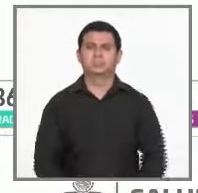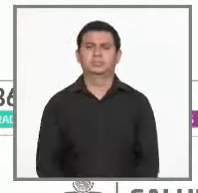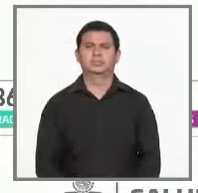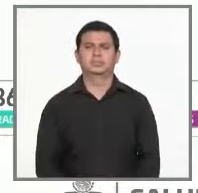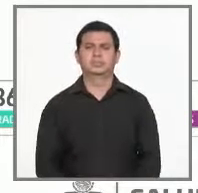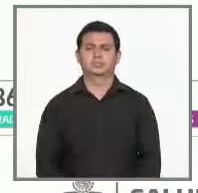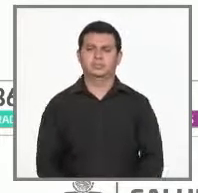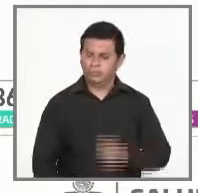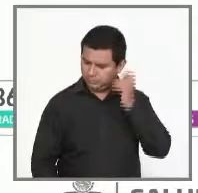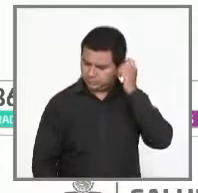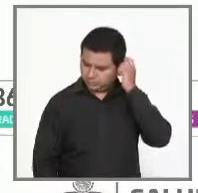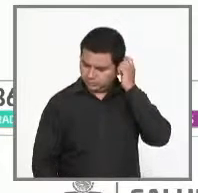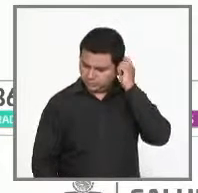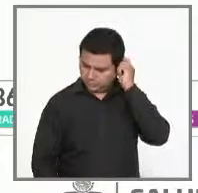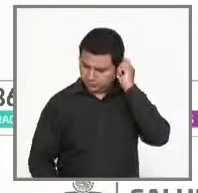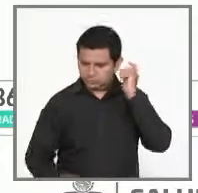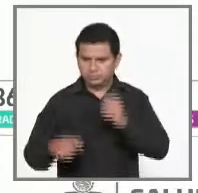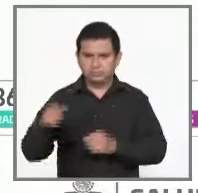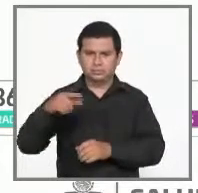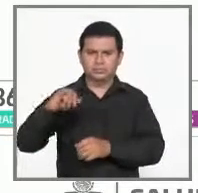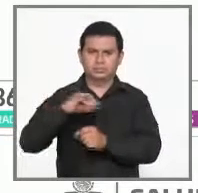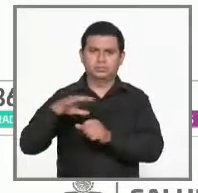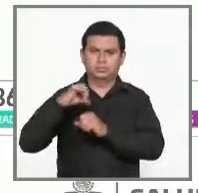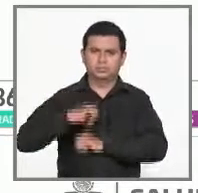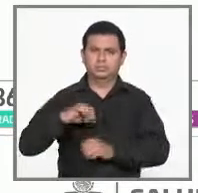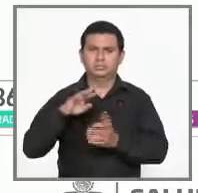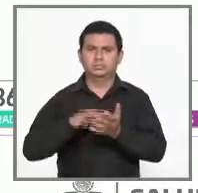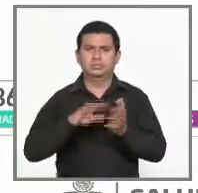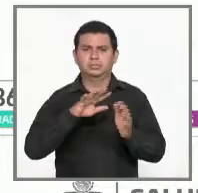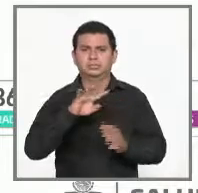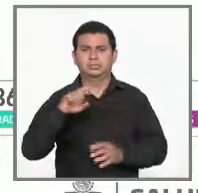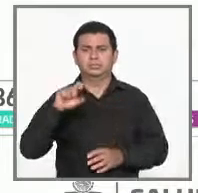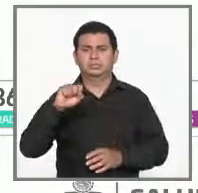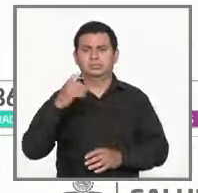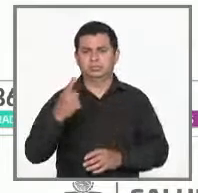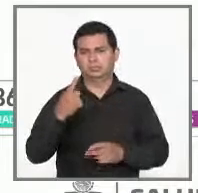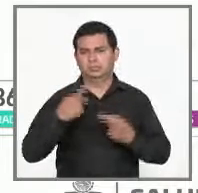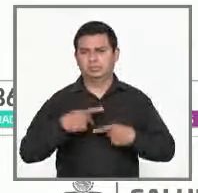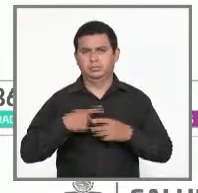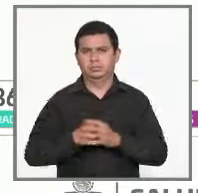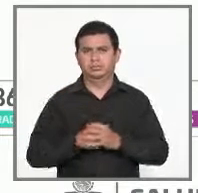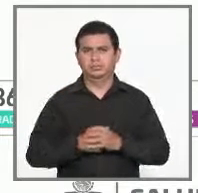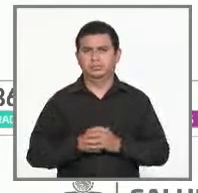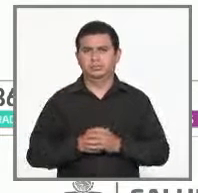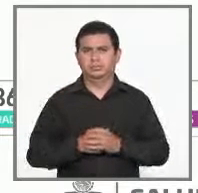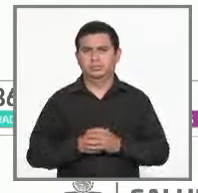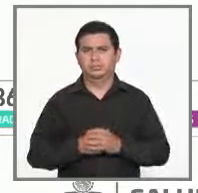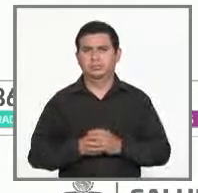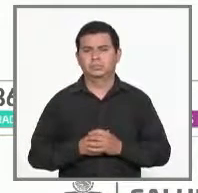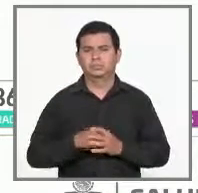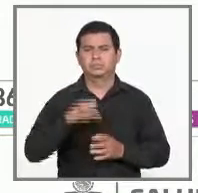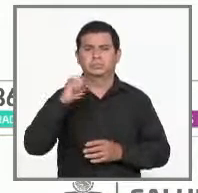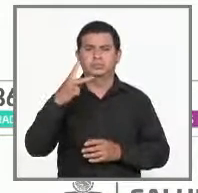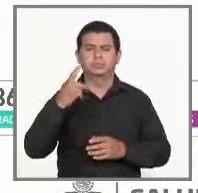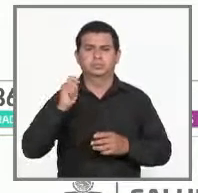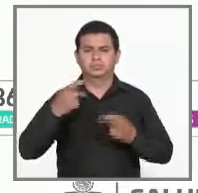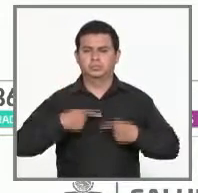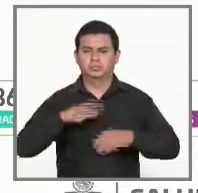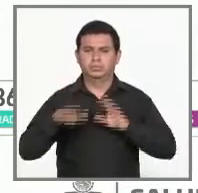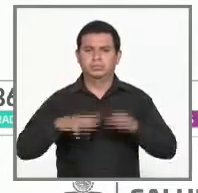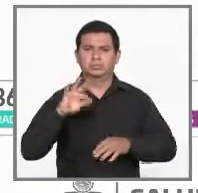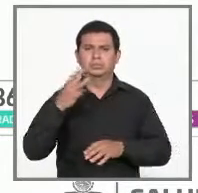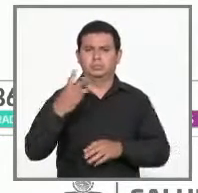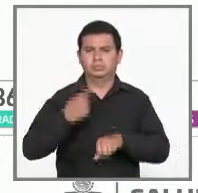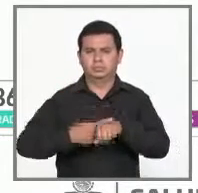la jurisdicción del istmo con cuatro mil 131 confirmados de los cuales 678 son defunciones y